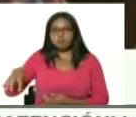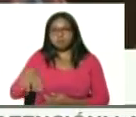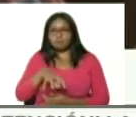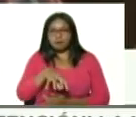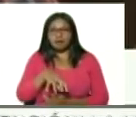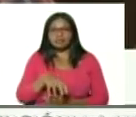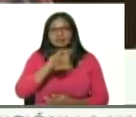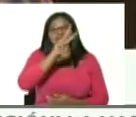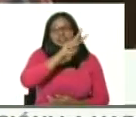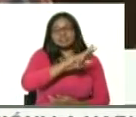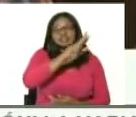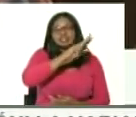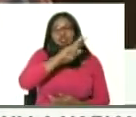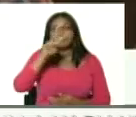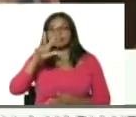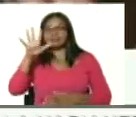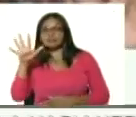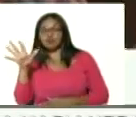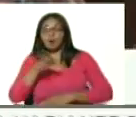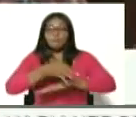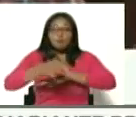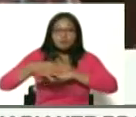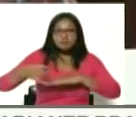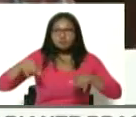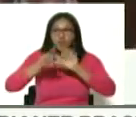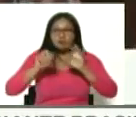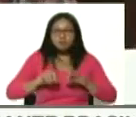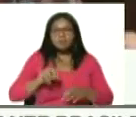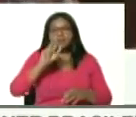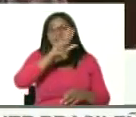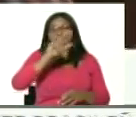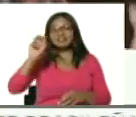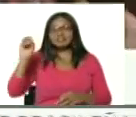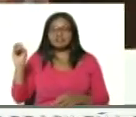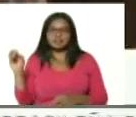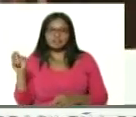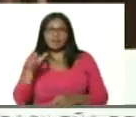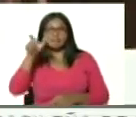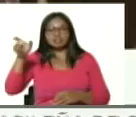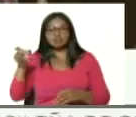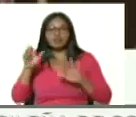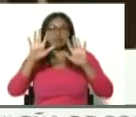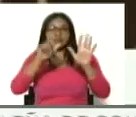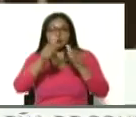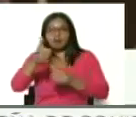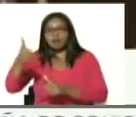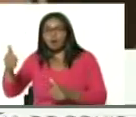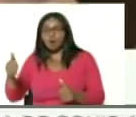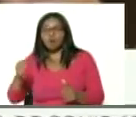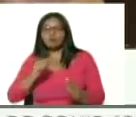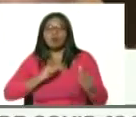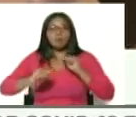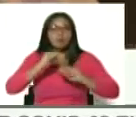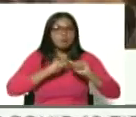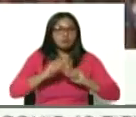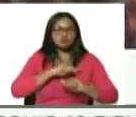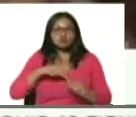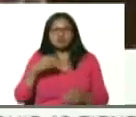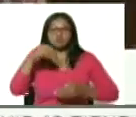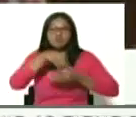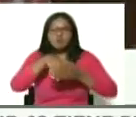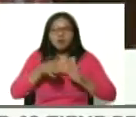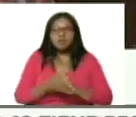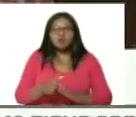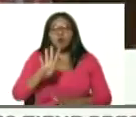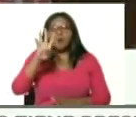municipios, que como ustedes saben, son un promedio de 300 personas, 10 personas por cada uno de los movimientos, ahora los estamos instalando en